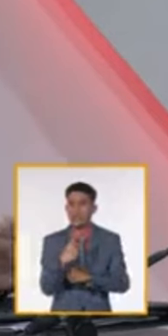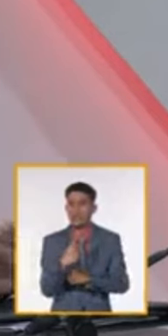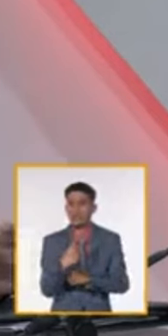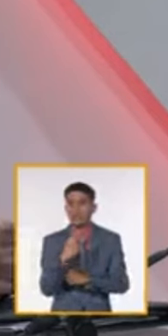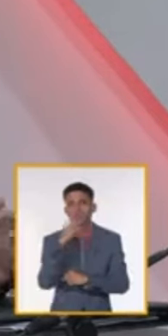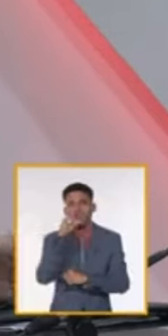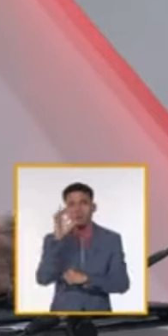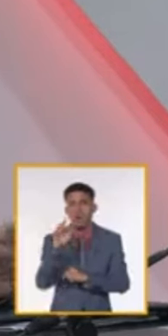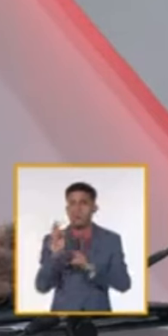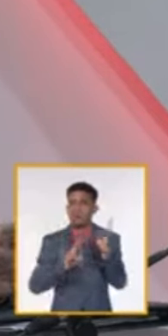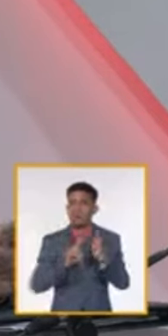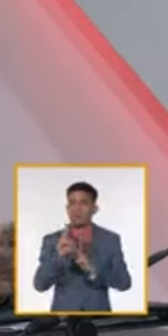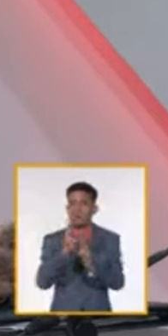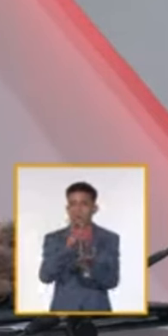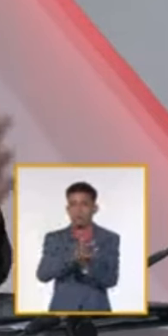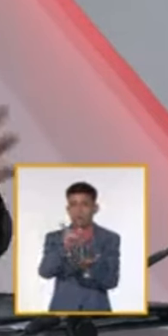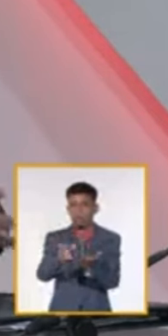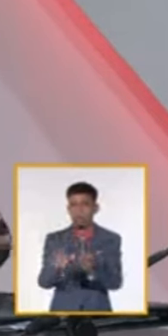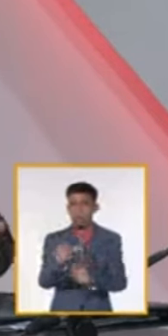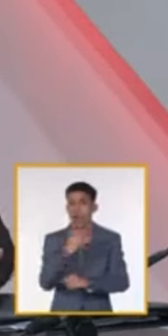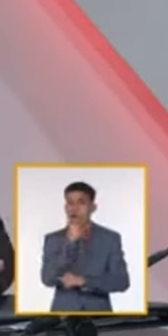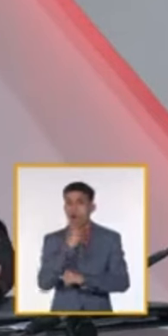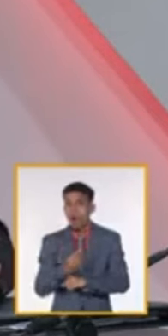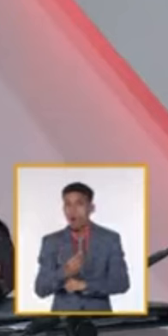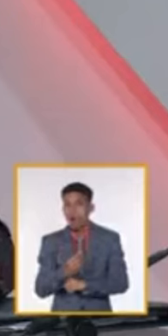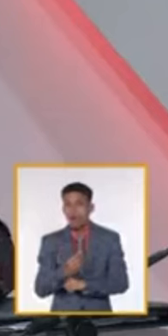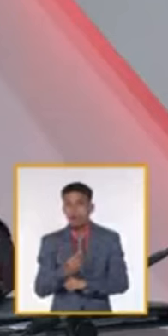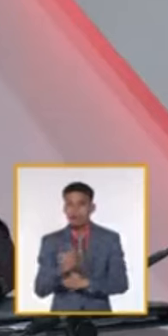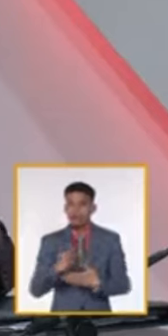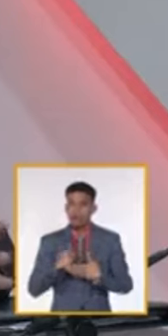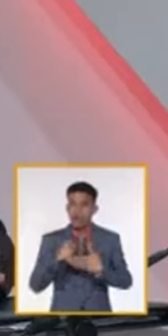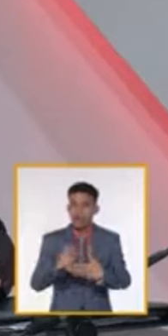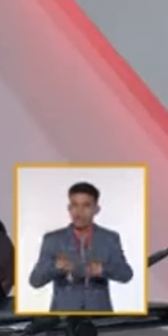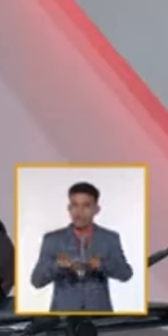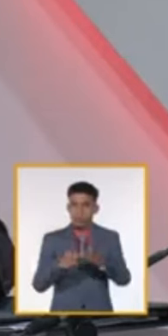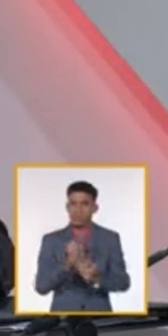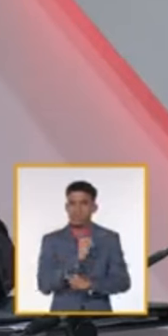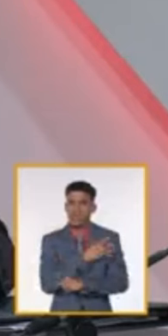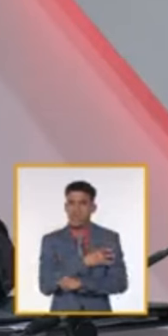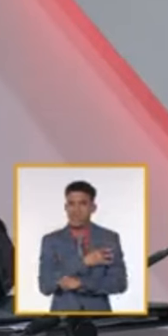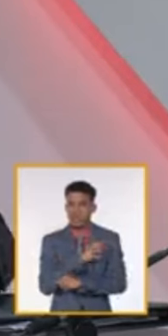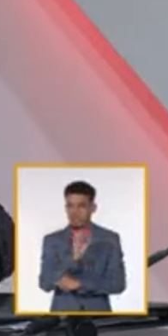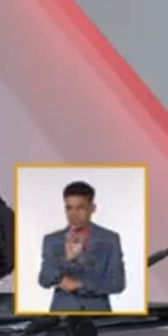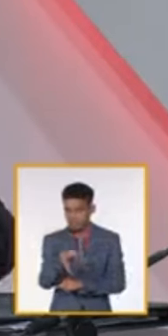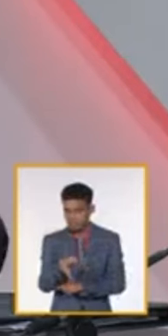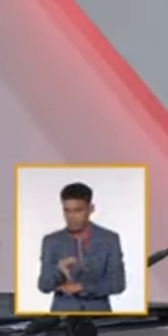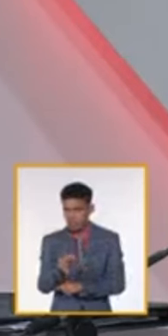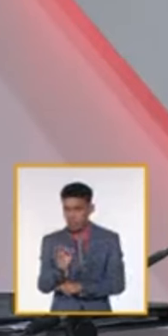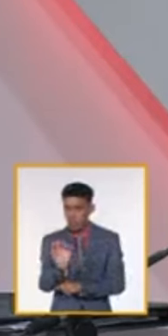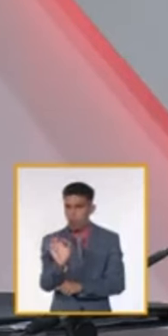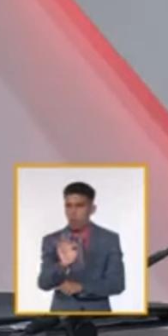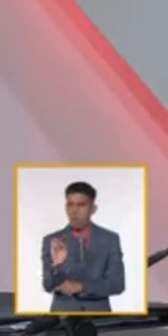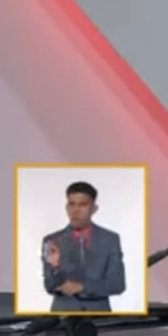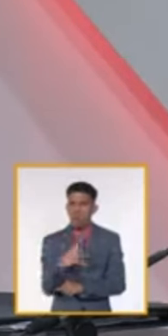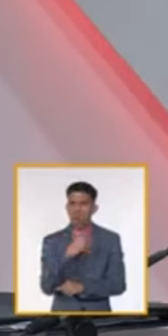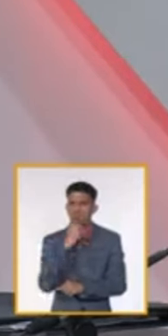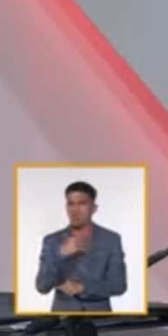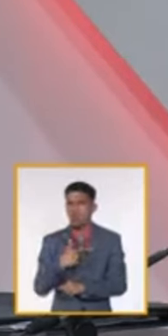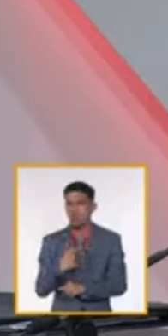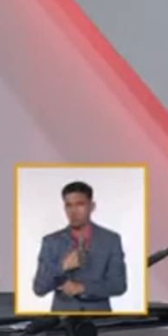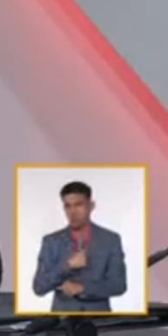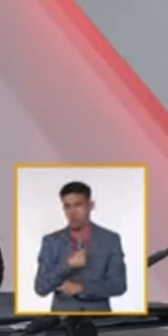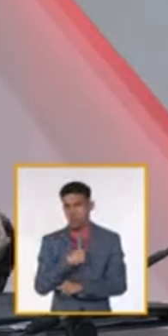los jóvenes tengan una posición diferente al apoyo total a Israel. Es así como se está viendo en la clase política y cómo eso